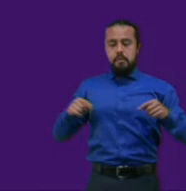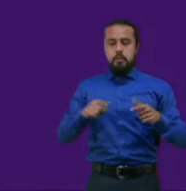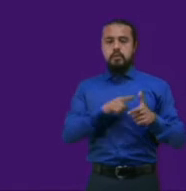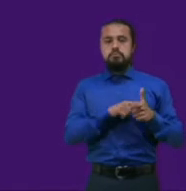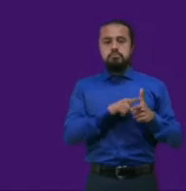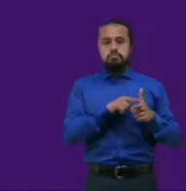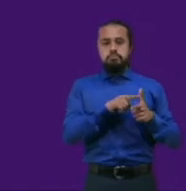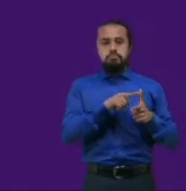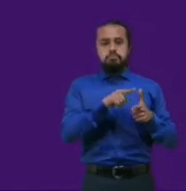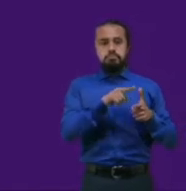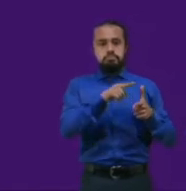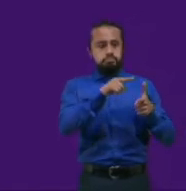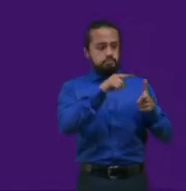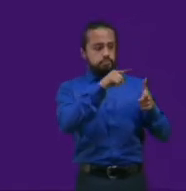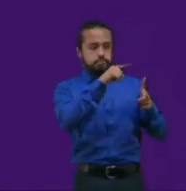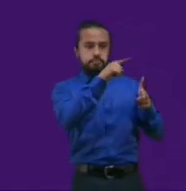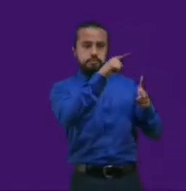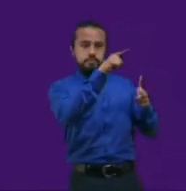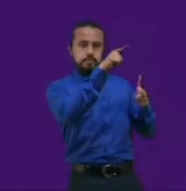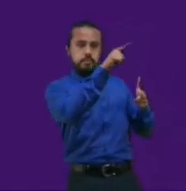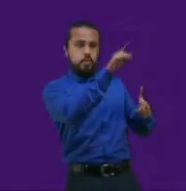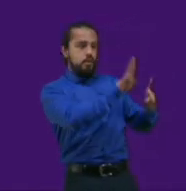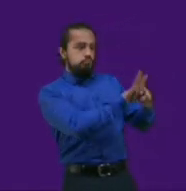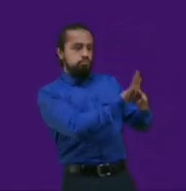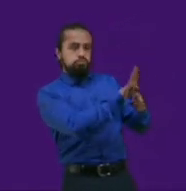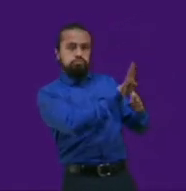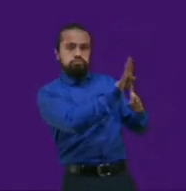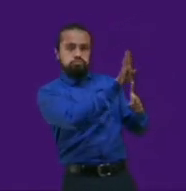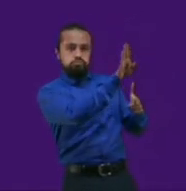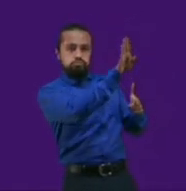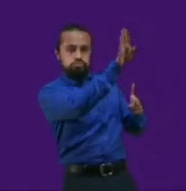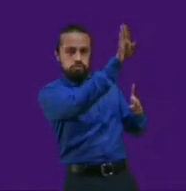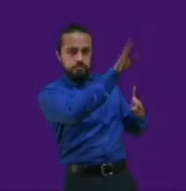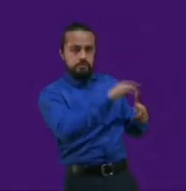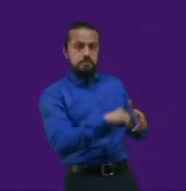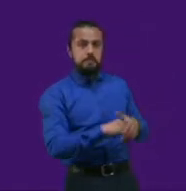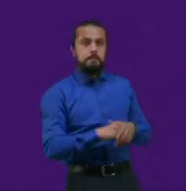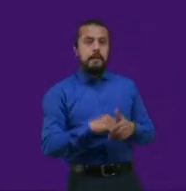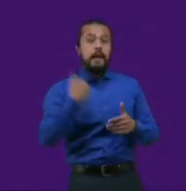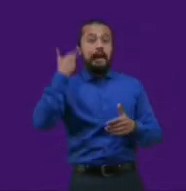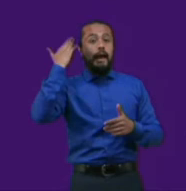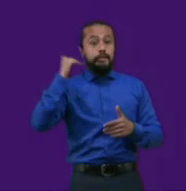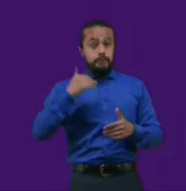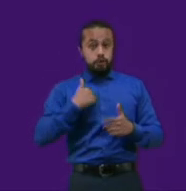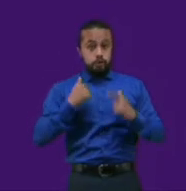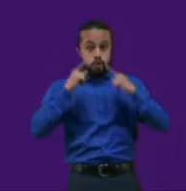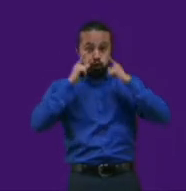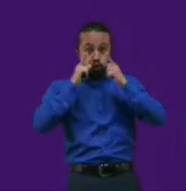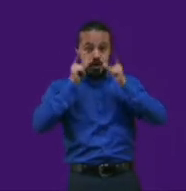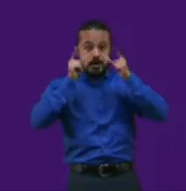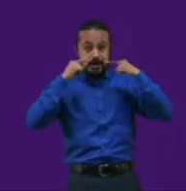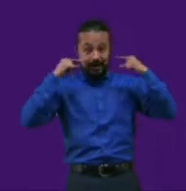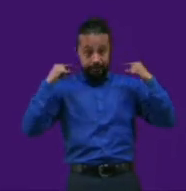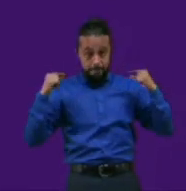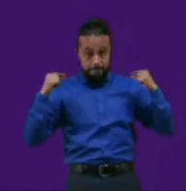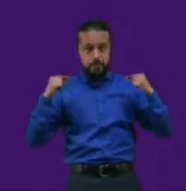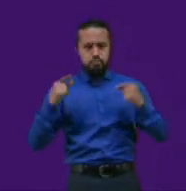algo bien en Rappi, y es que desde los primeros inversionistas,